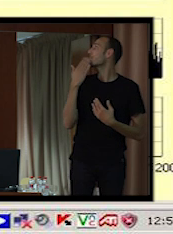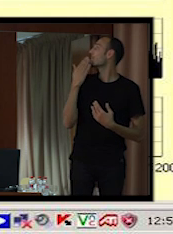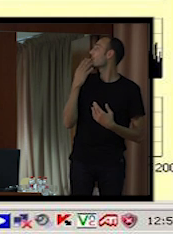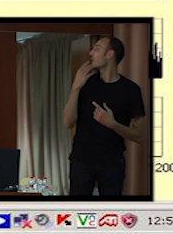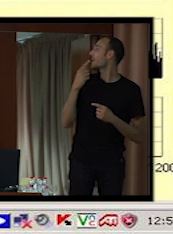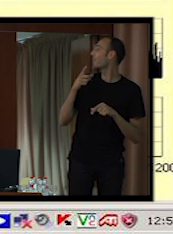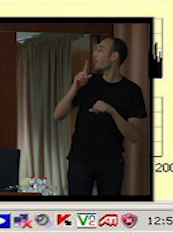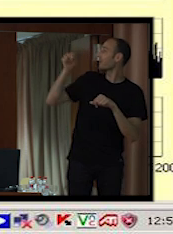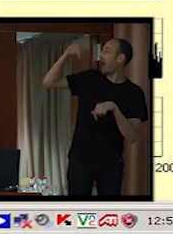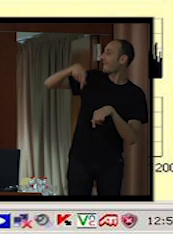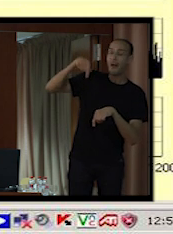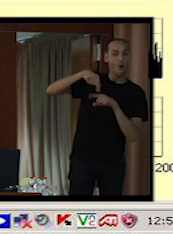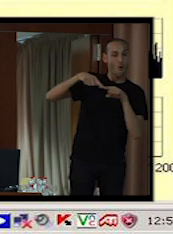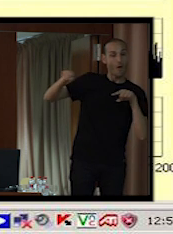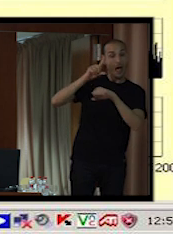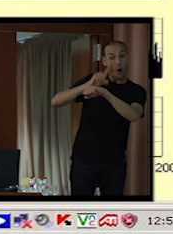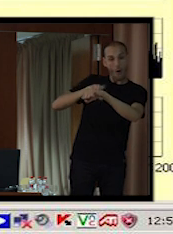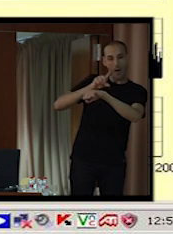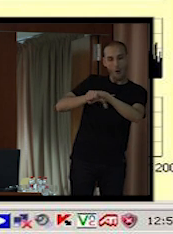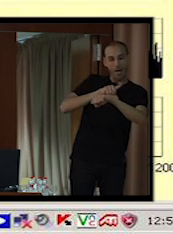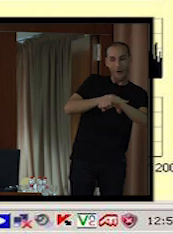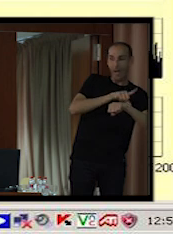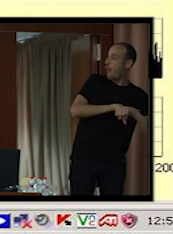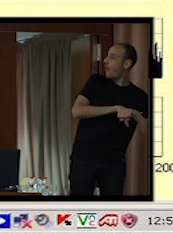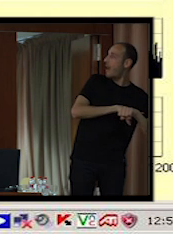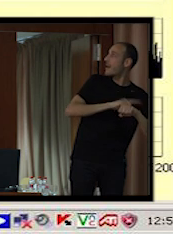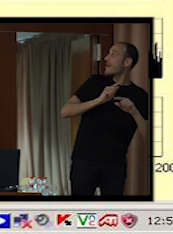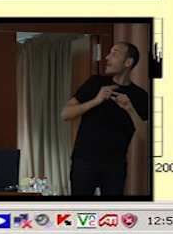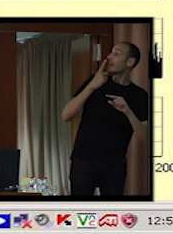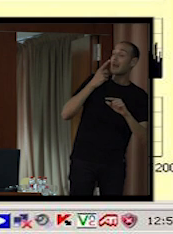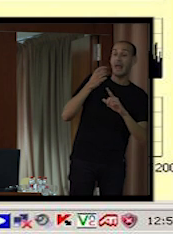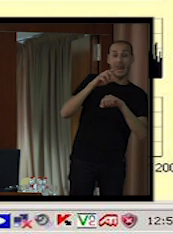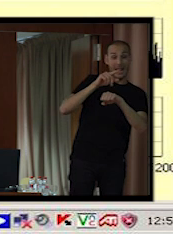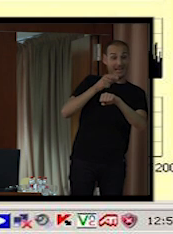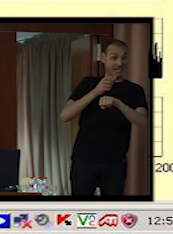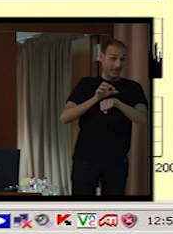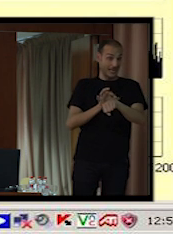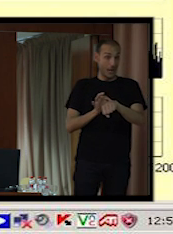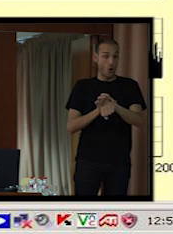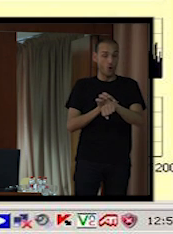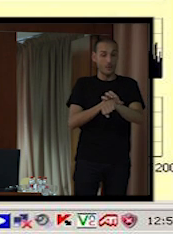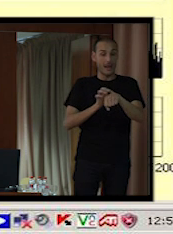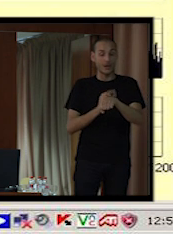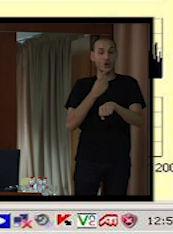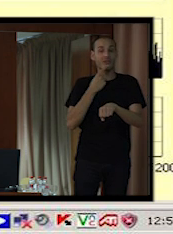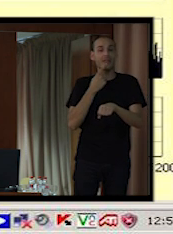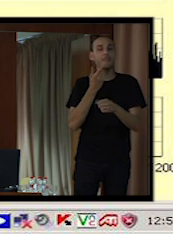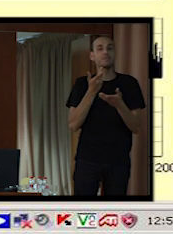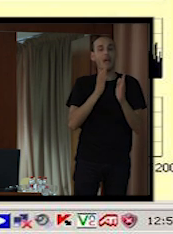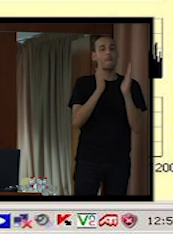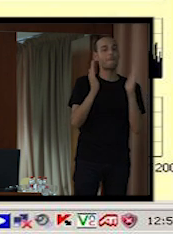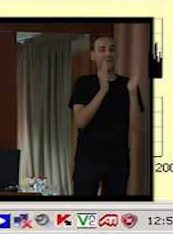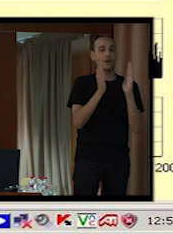12 de la noche, las 6 de la mañana, las 12 de la mañana, y el actígrafo nos marca en rojo los periodos en los que el paciente está durmiendo.